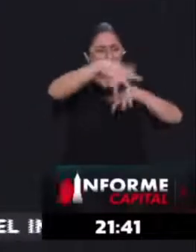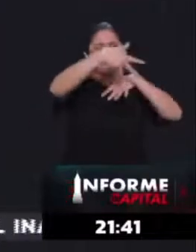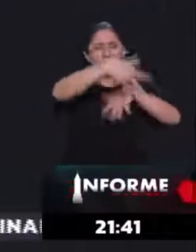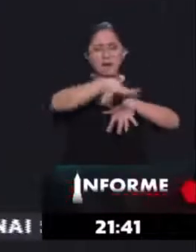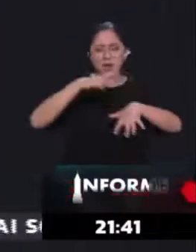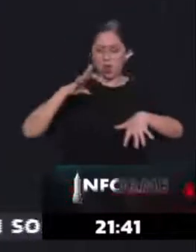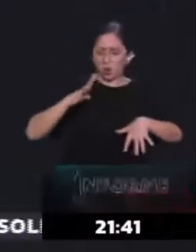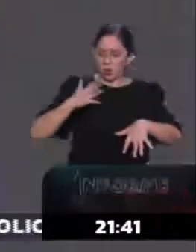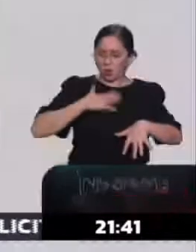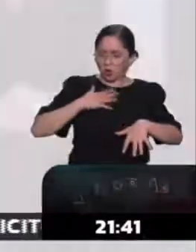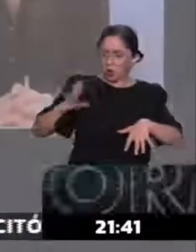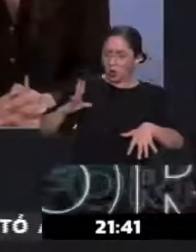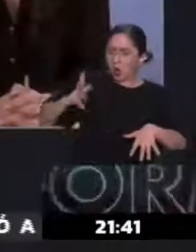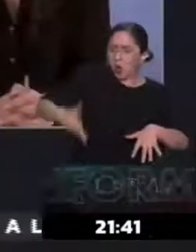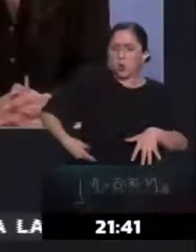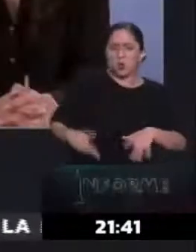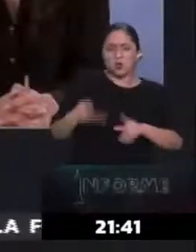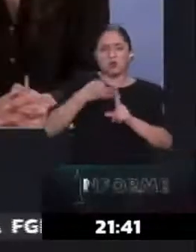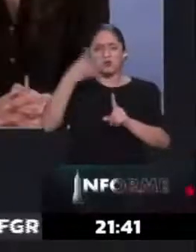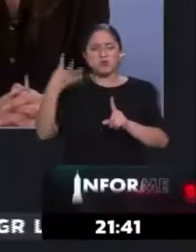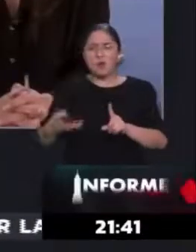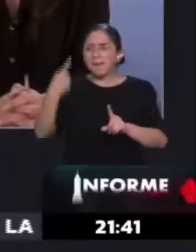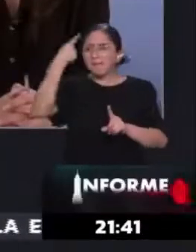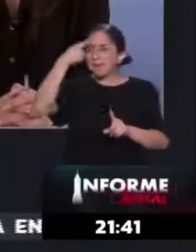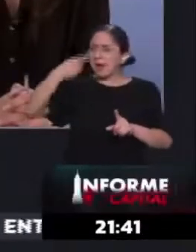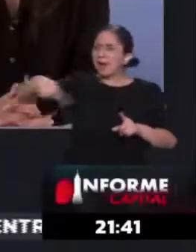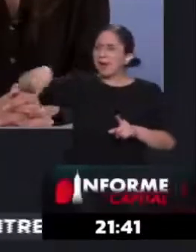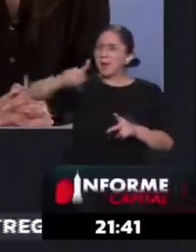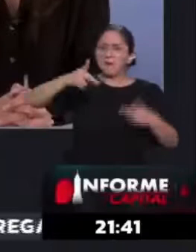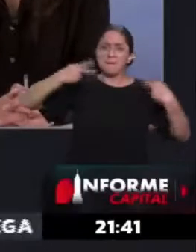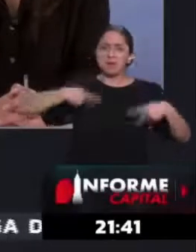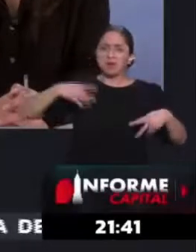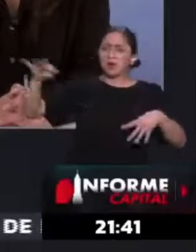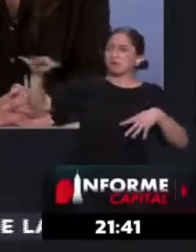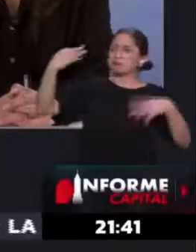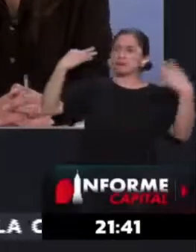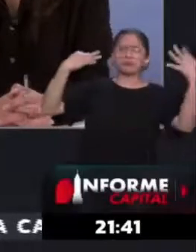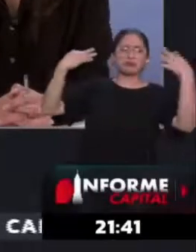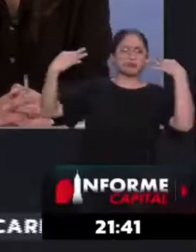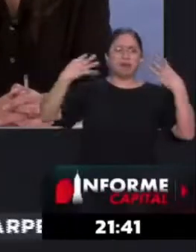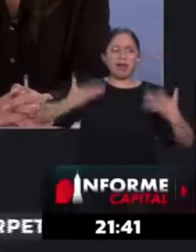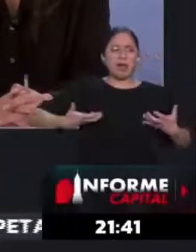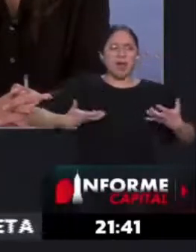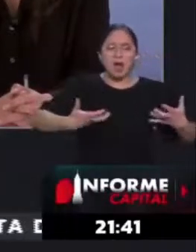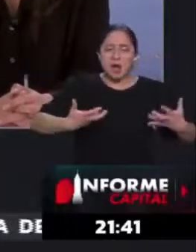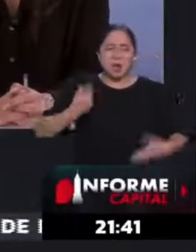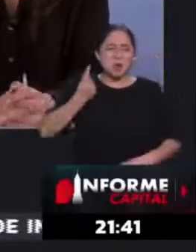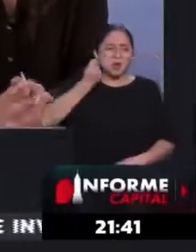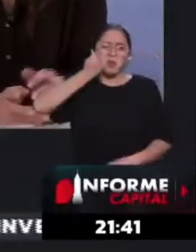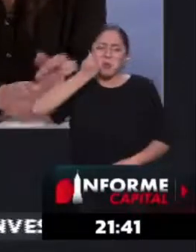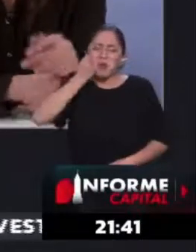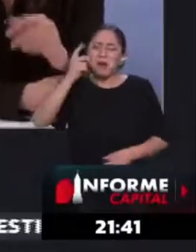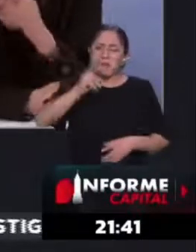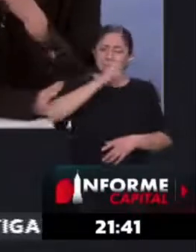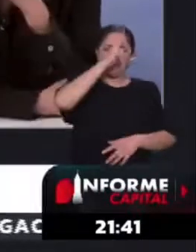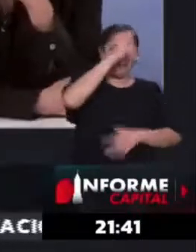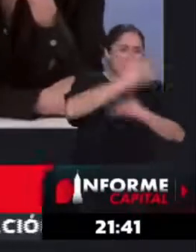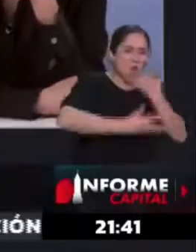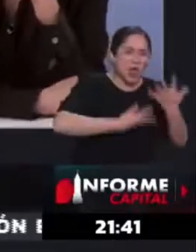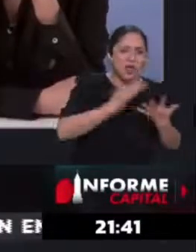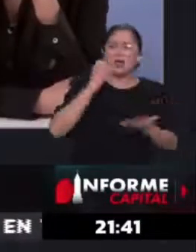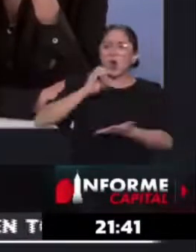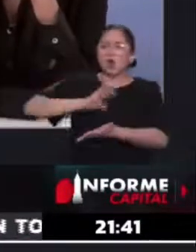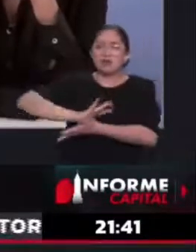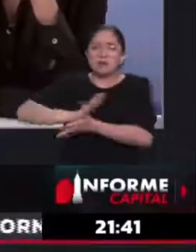aparecer públicamente en las calles de la ciudad. Y esto a costa de la violencia, de la discriminación, incluso de sus